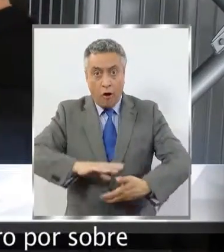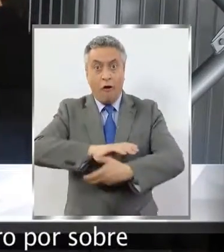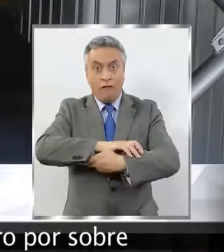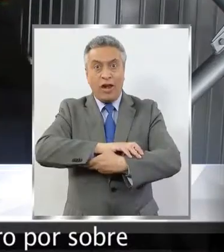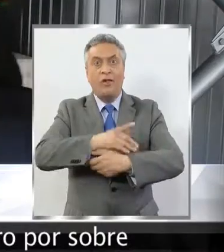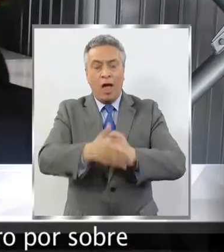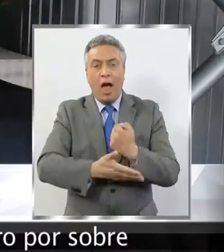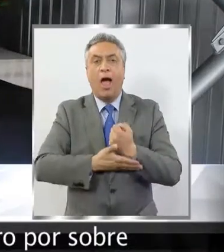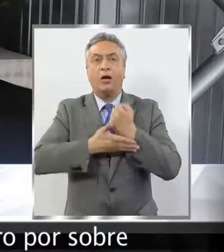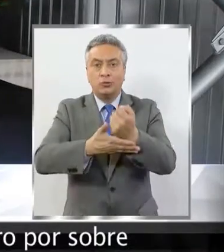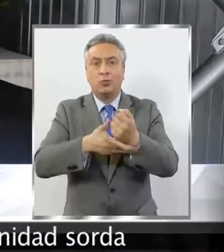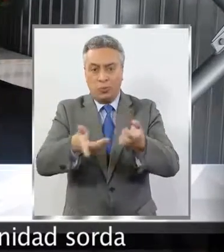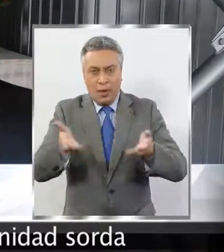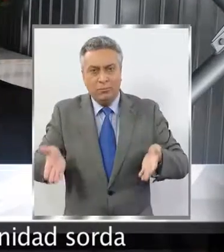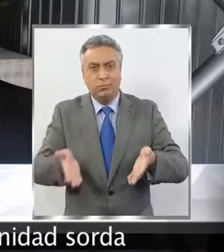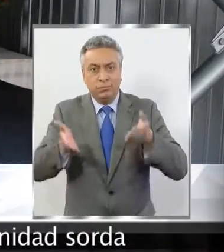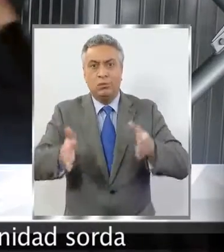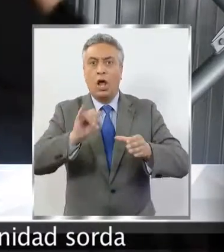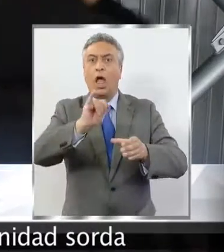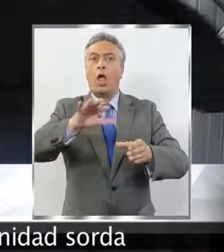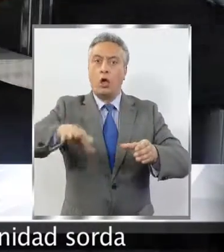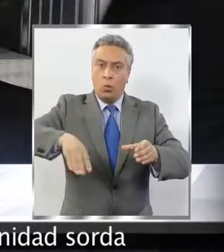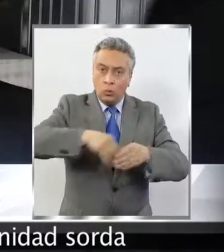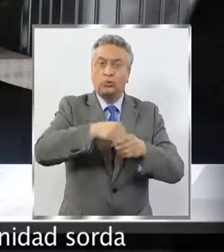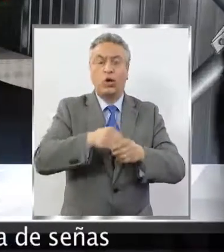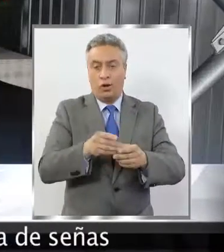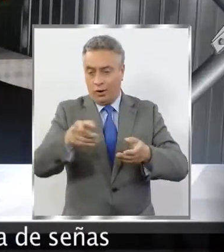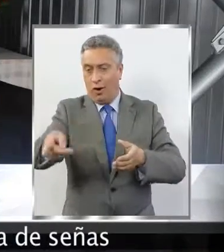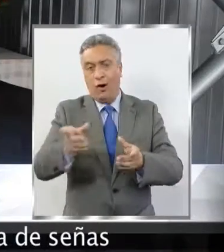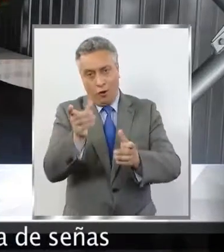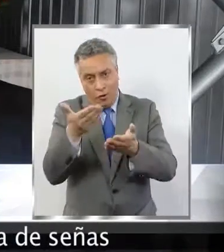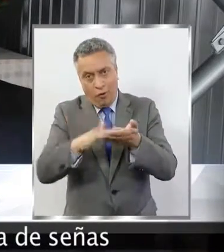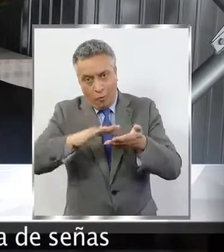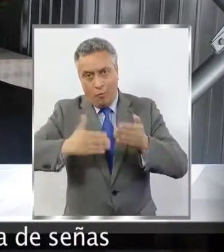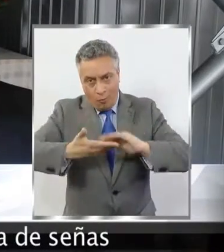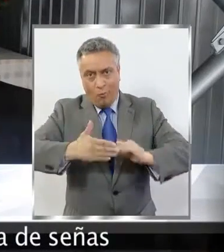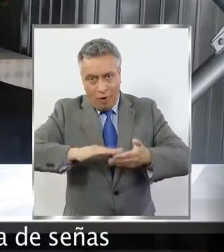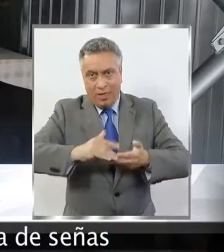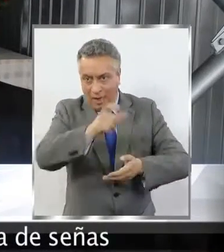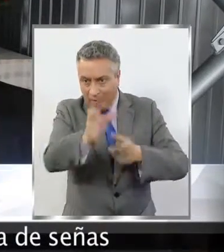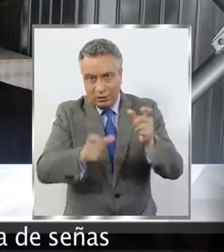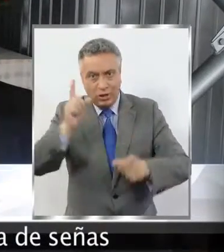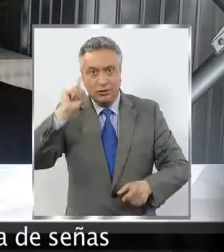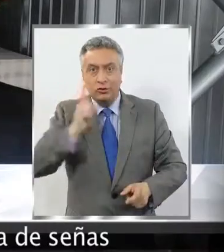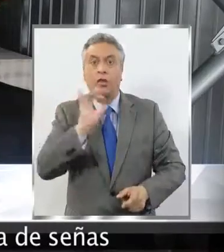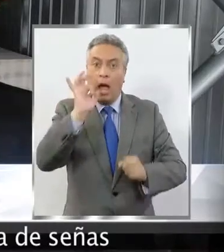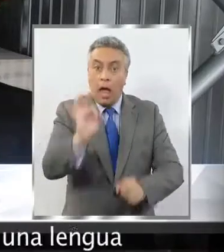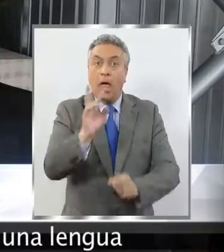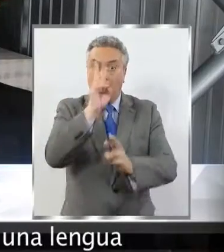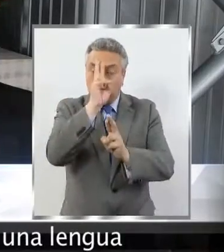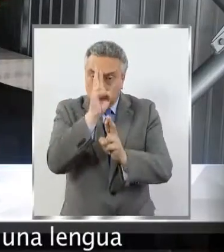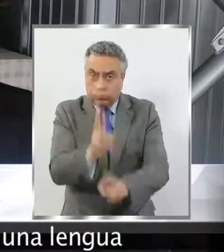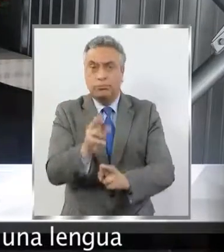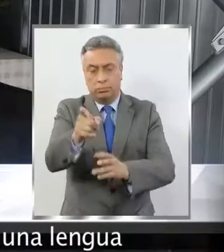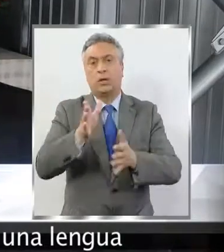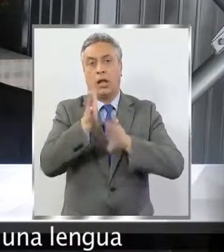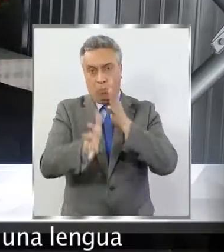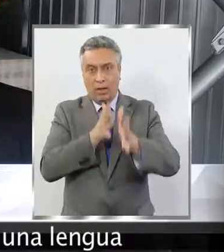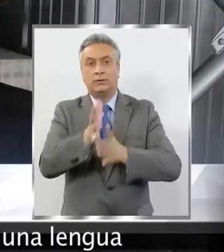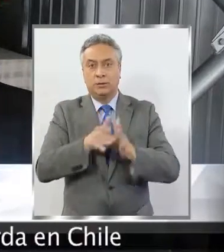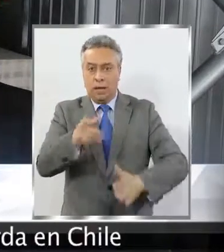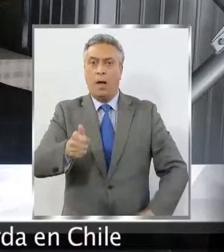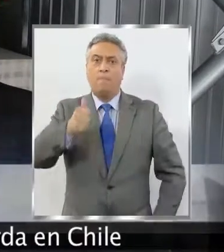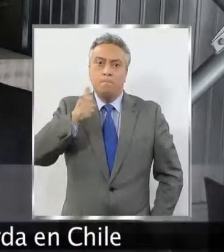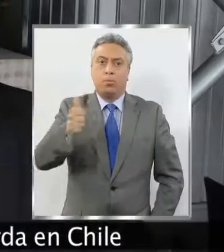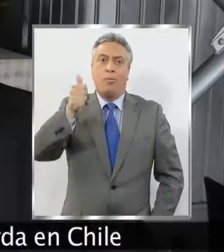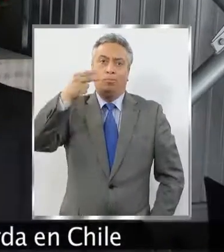la inclusión, pero por sobre todo la inclusión de la comunidad sorda y la valoración de la lengua de señas como patrimonio cultural y una